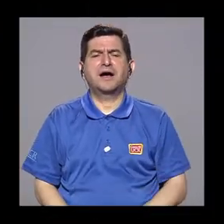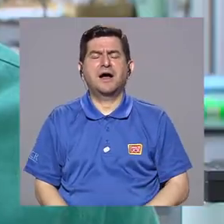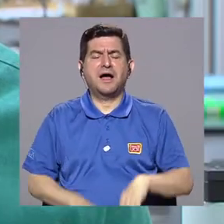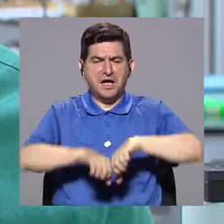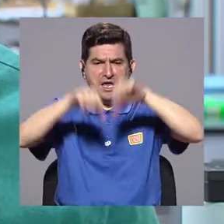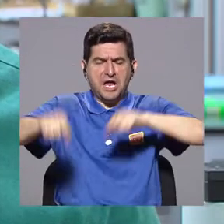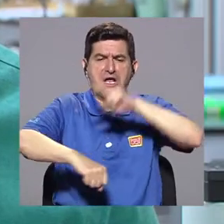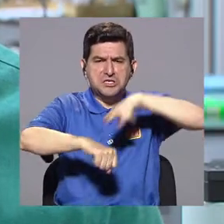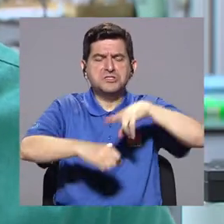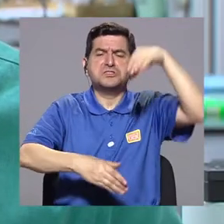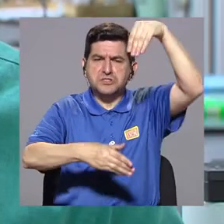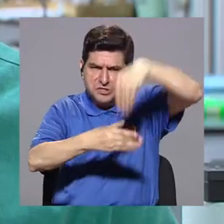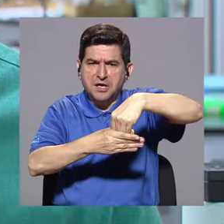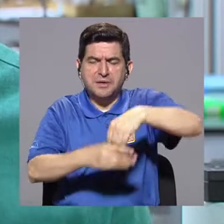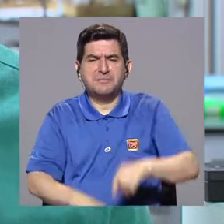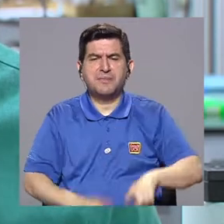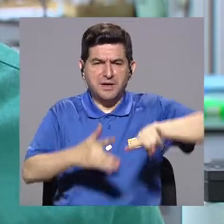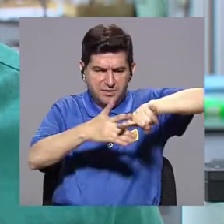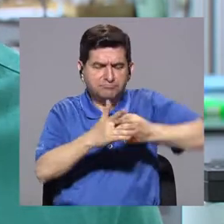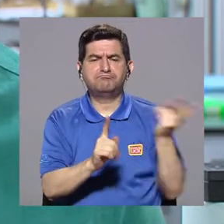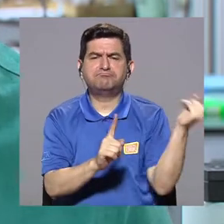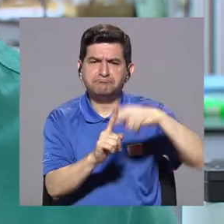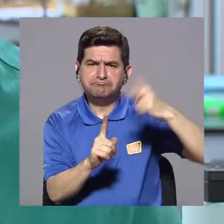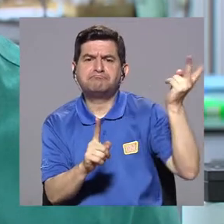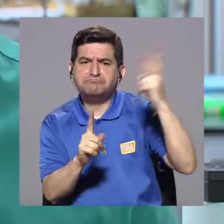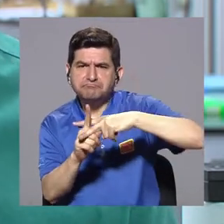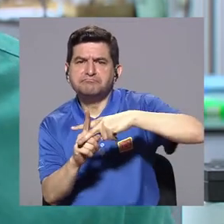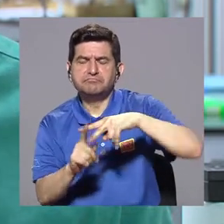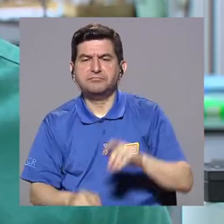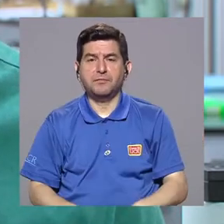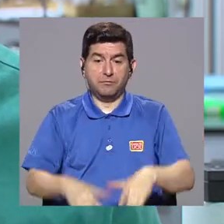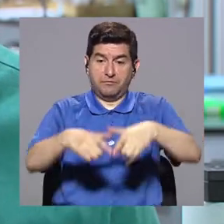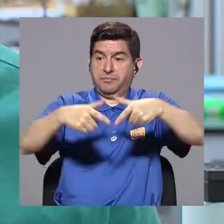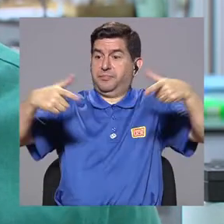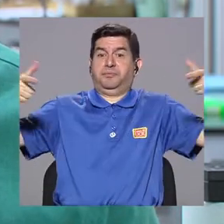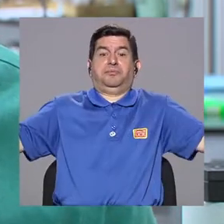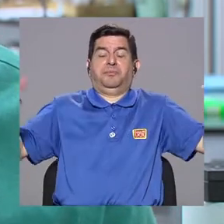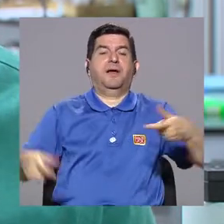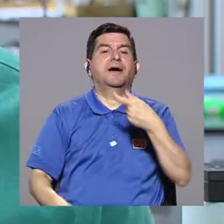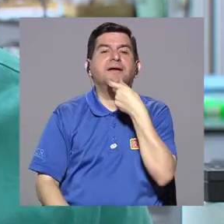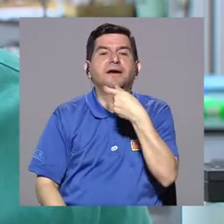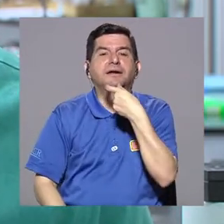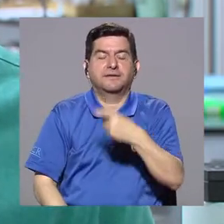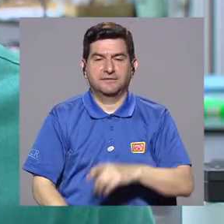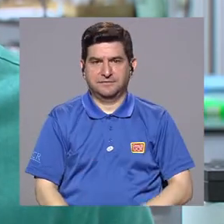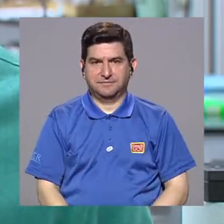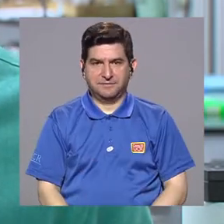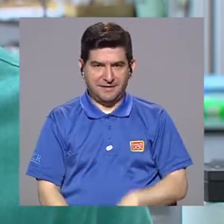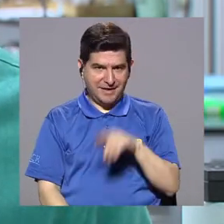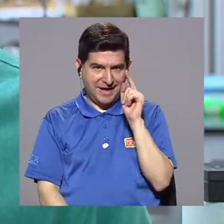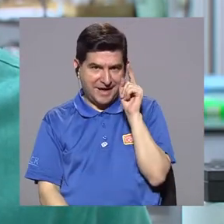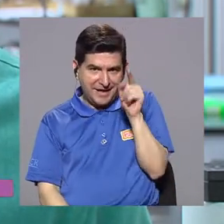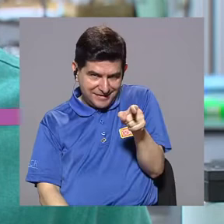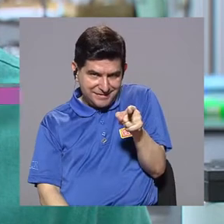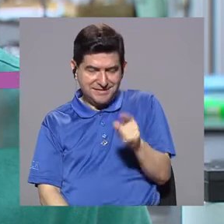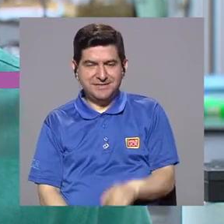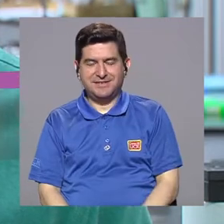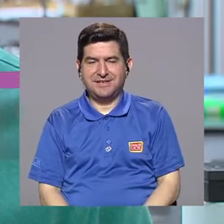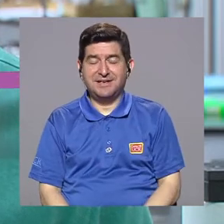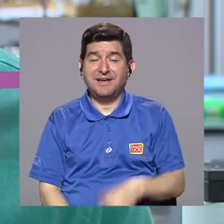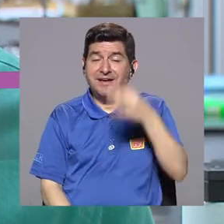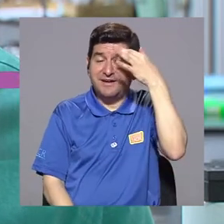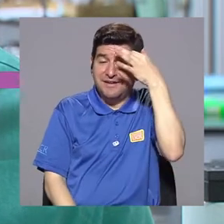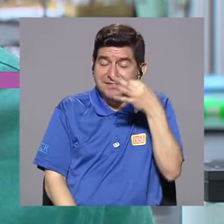sistema nacionalmente y empezaron a aplicarlo masivamente en Inglaterra. Ahí fue donde el que